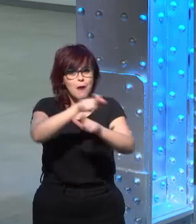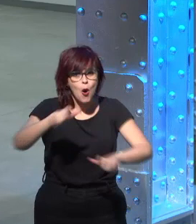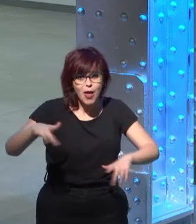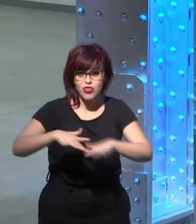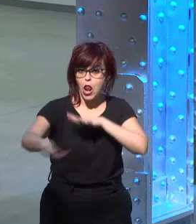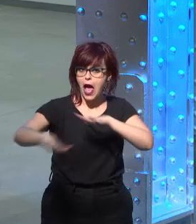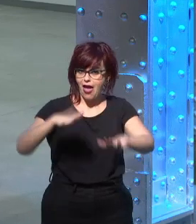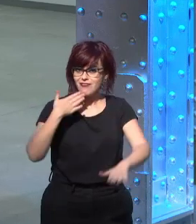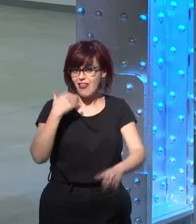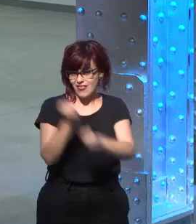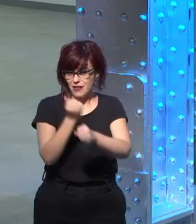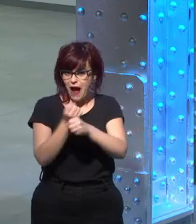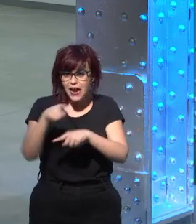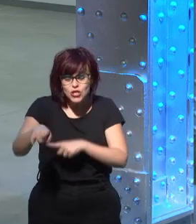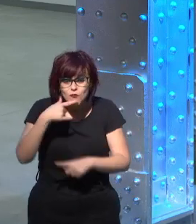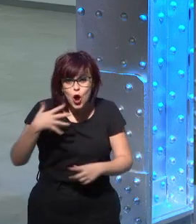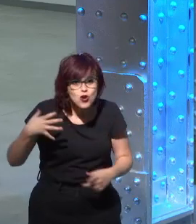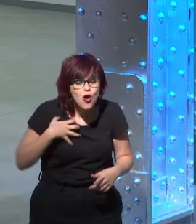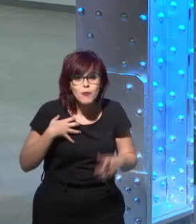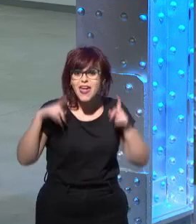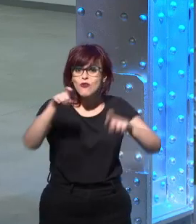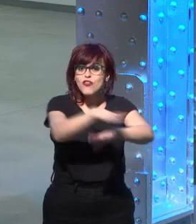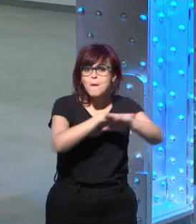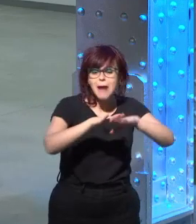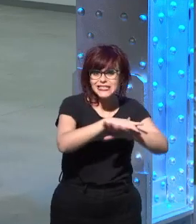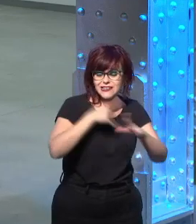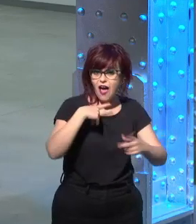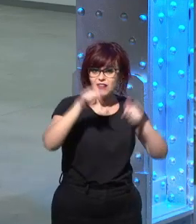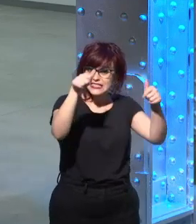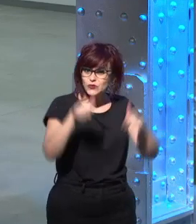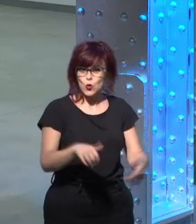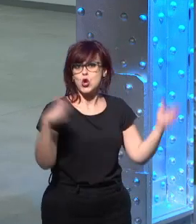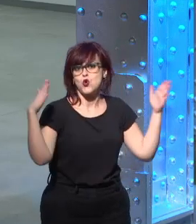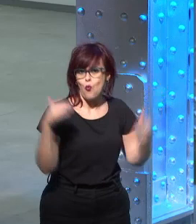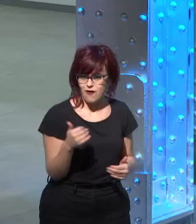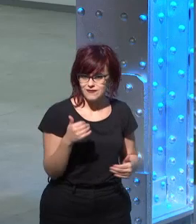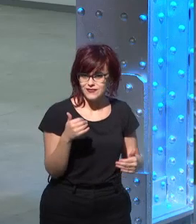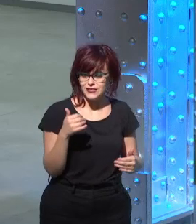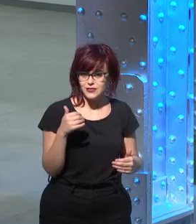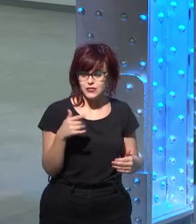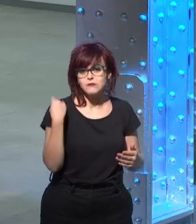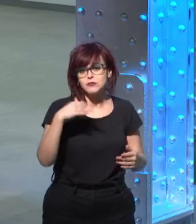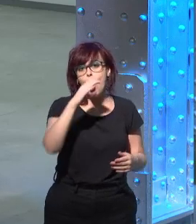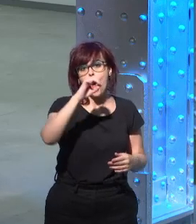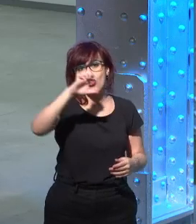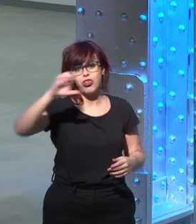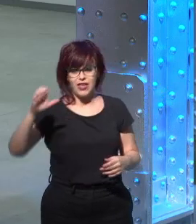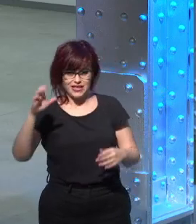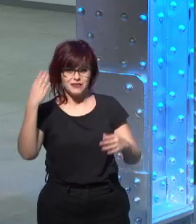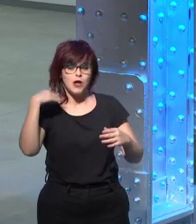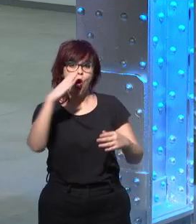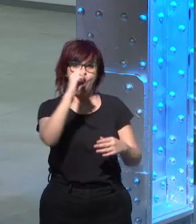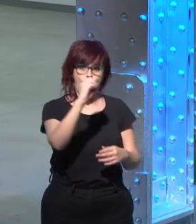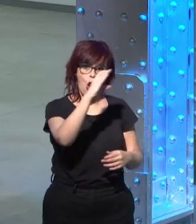población activa no alcanza la educación básica, cuando en la media de la OCDE, de los 35 países de